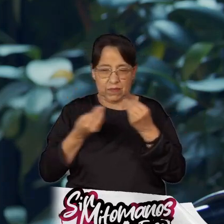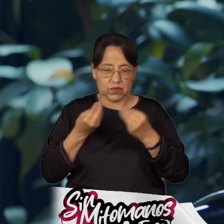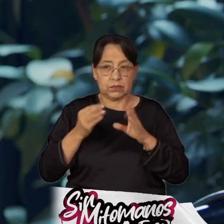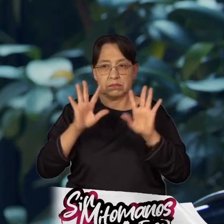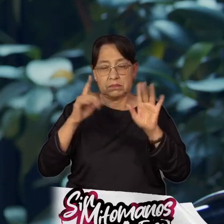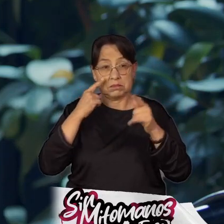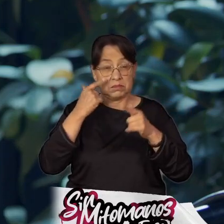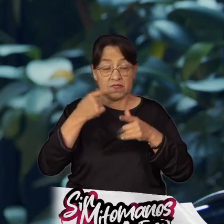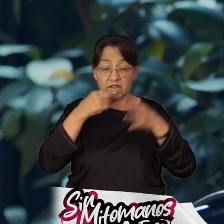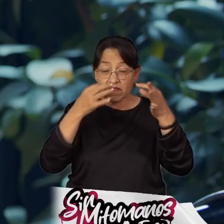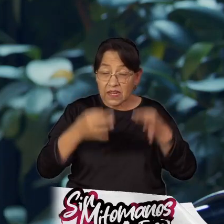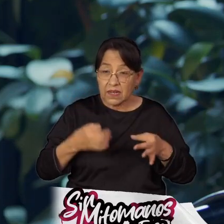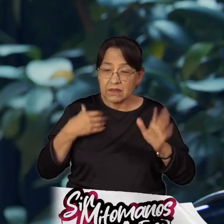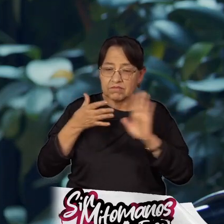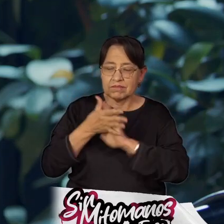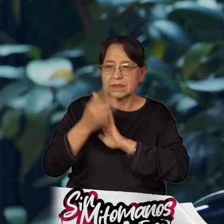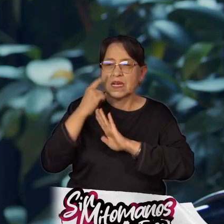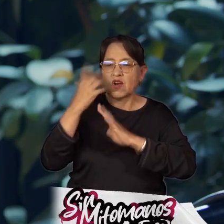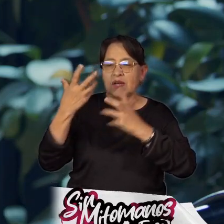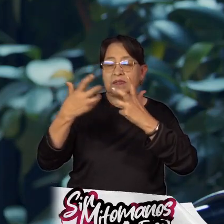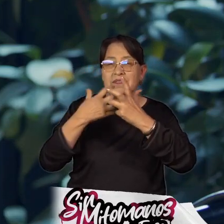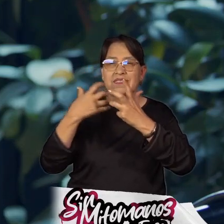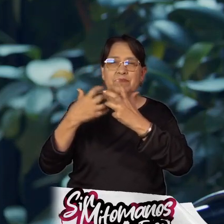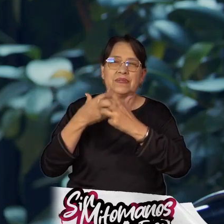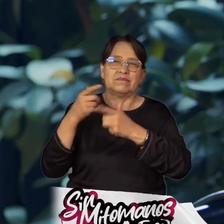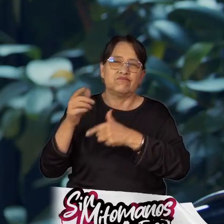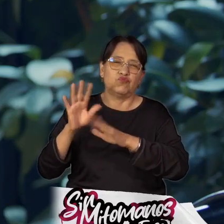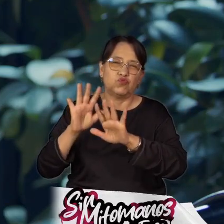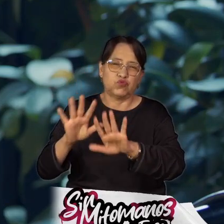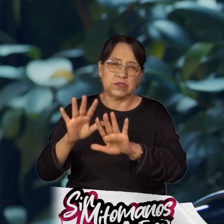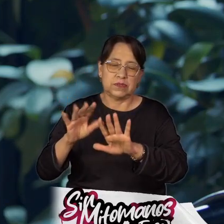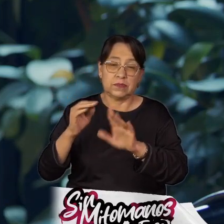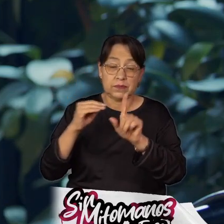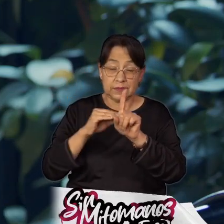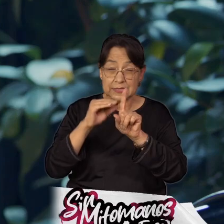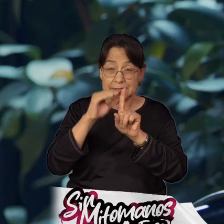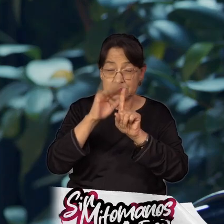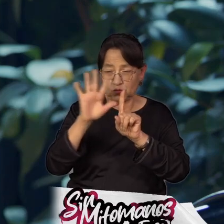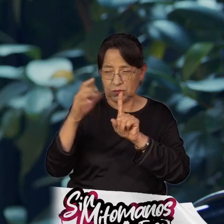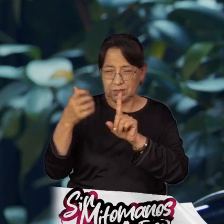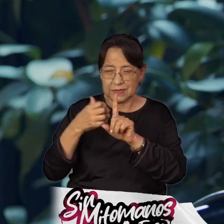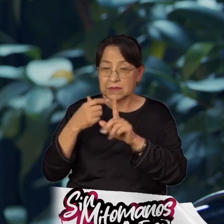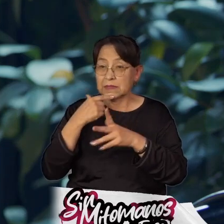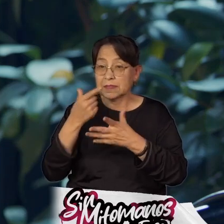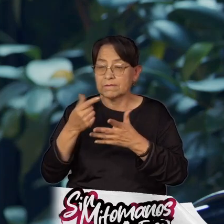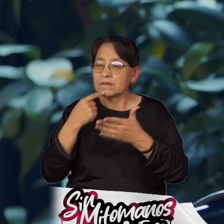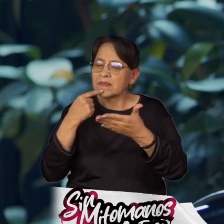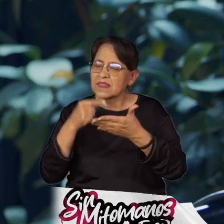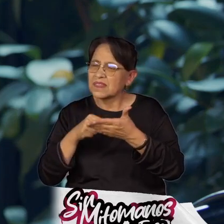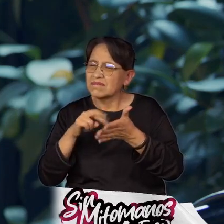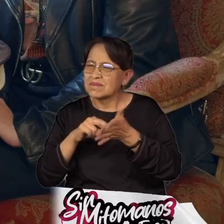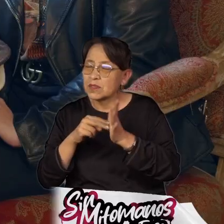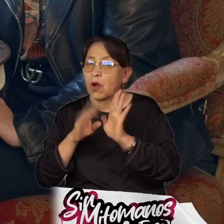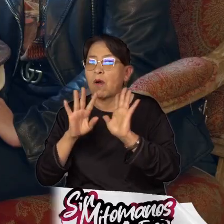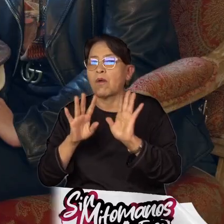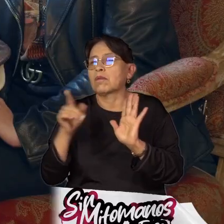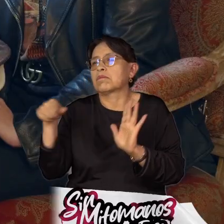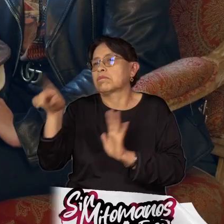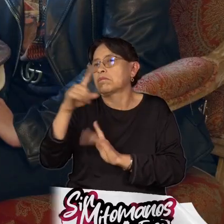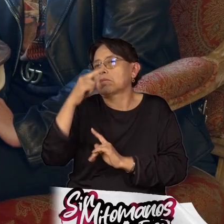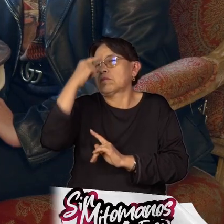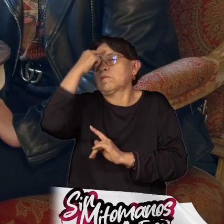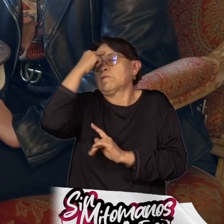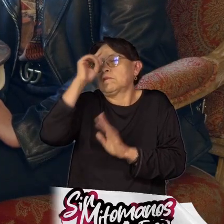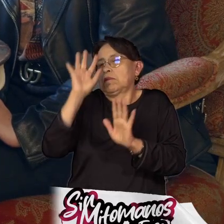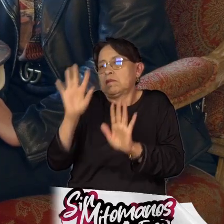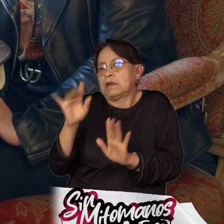que comenzar por decir una realidad, y es que el sistema de estratificación, por definición o por concepción